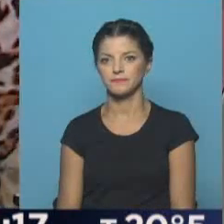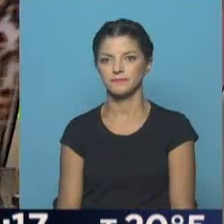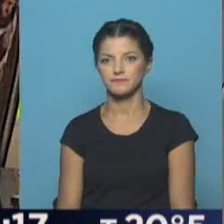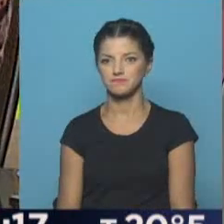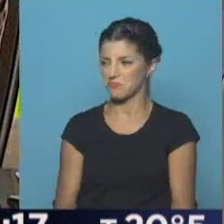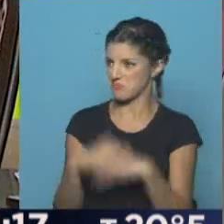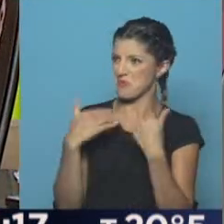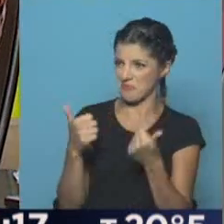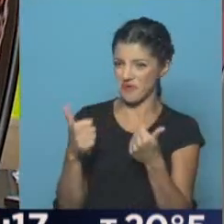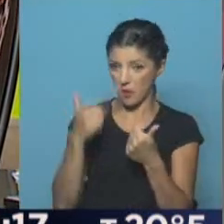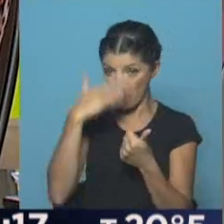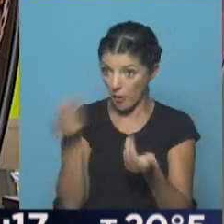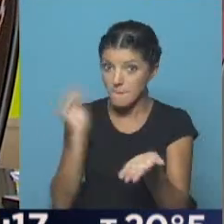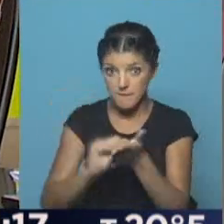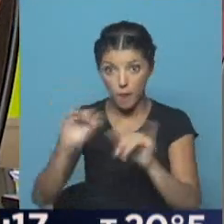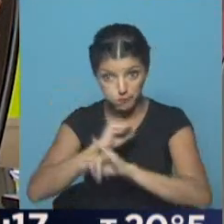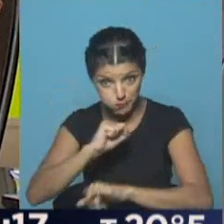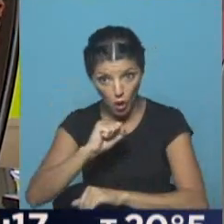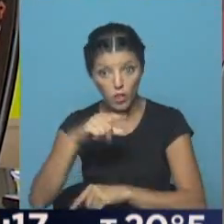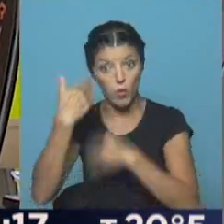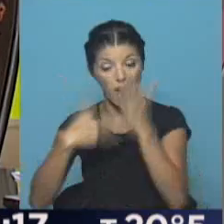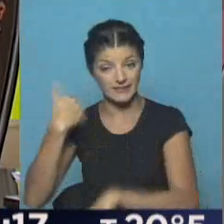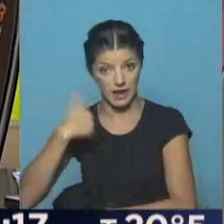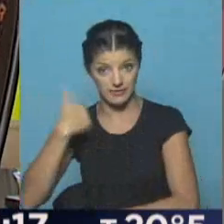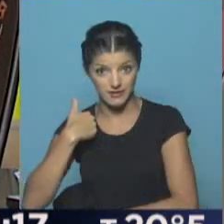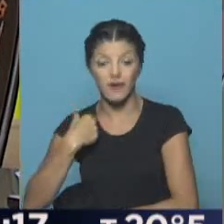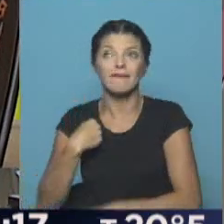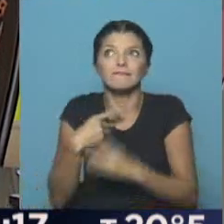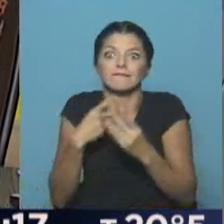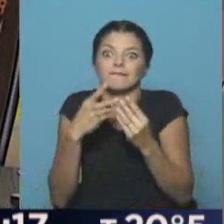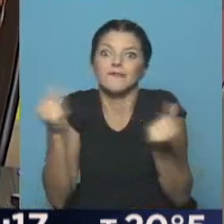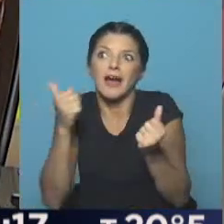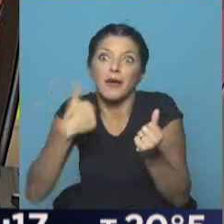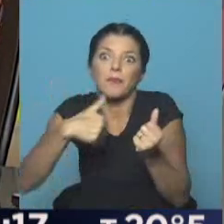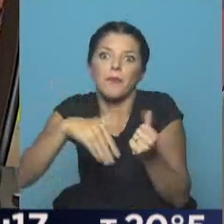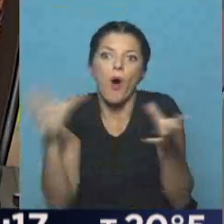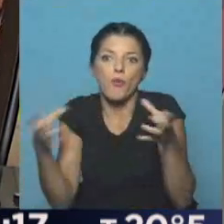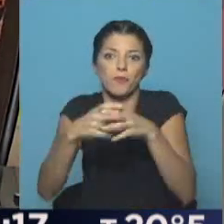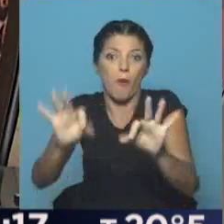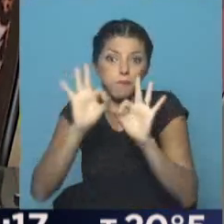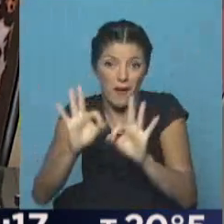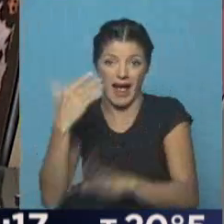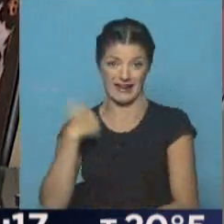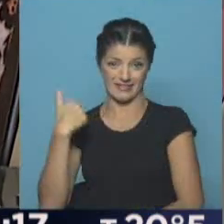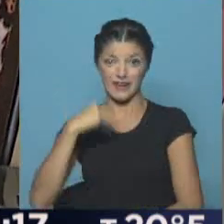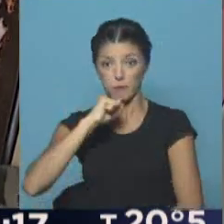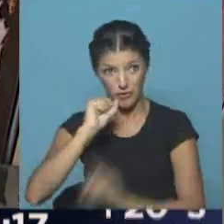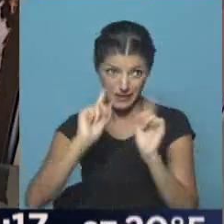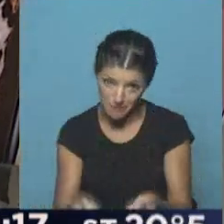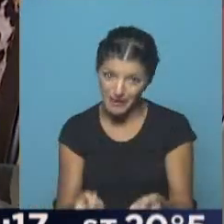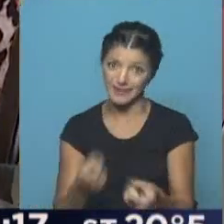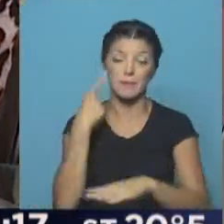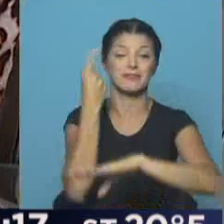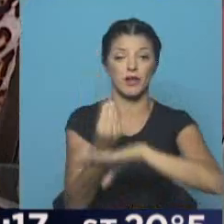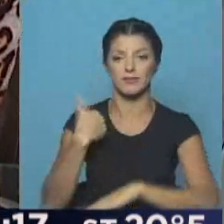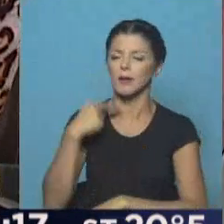Muy bueno. Después tendremos más goles de argentinos en el exterior, claro, que nos dan esperanzas que alguna vez formarán un equipo en la selección y meterán los goles acá también. La seña fue